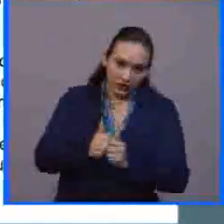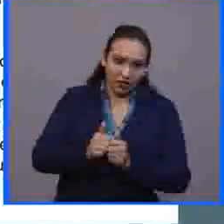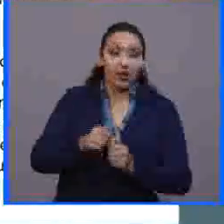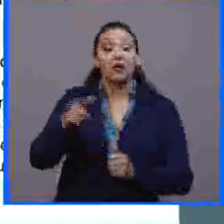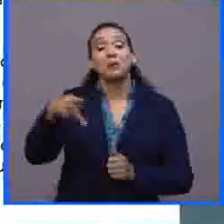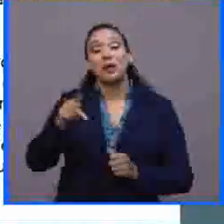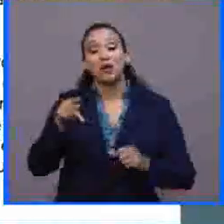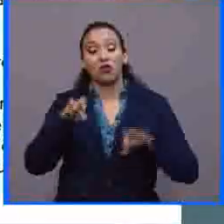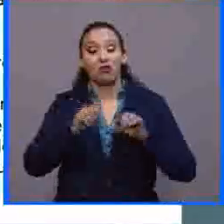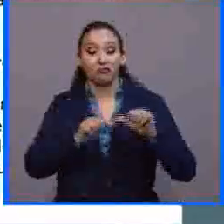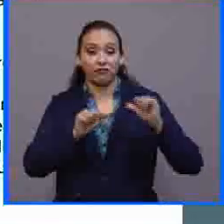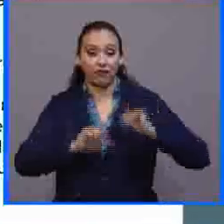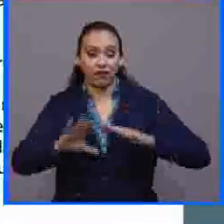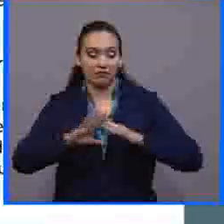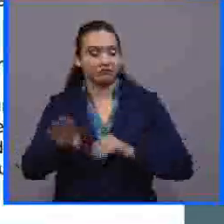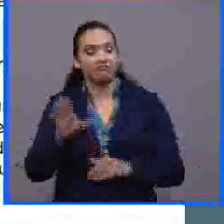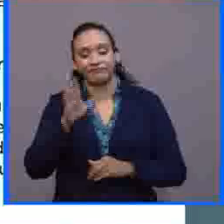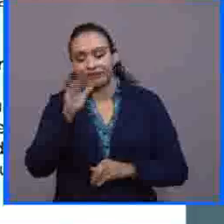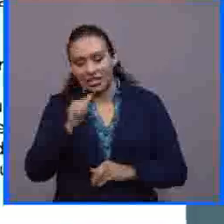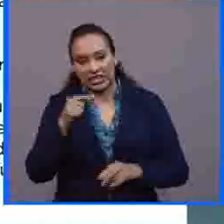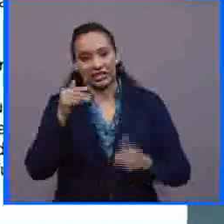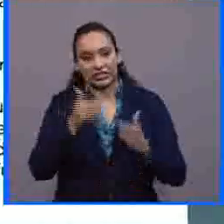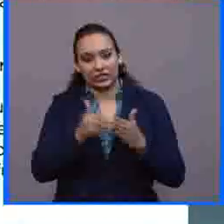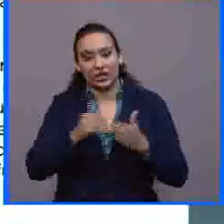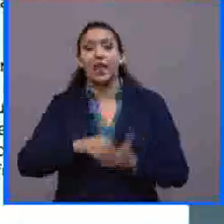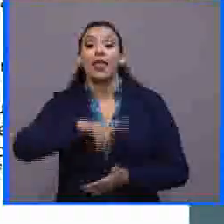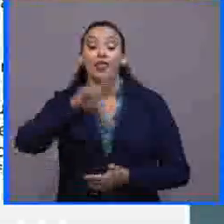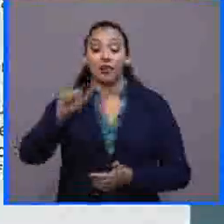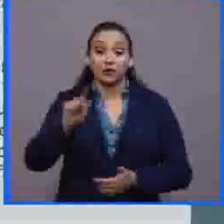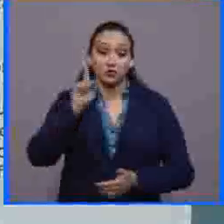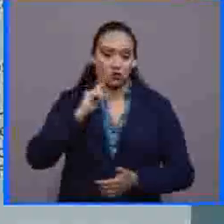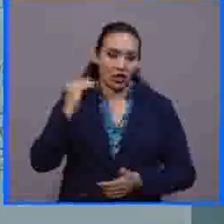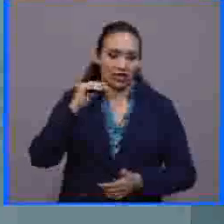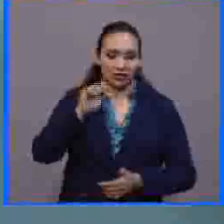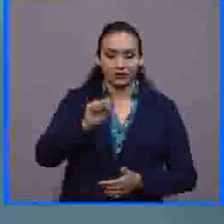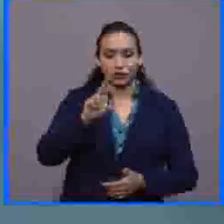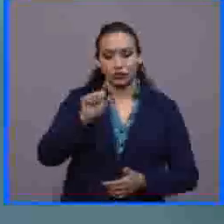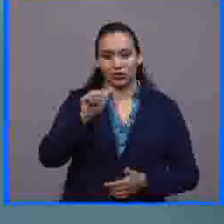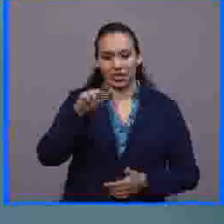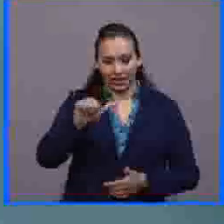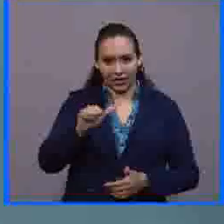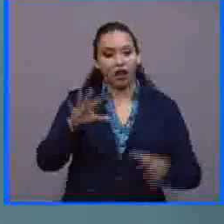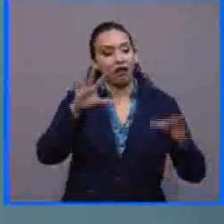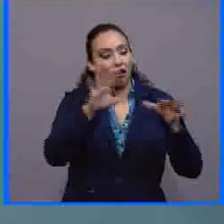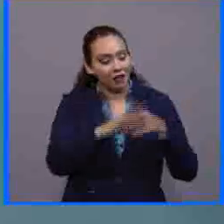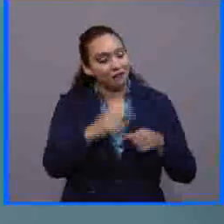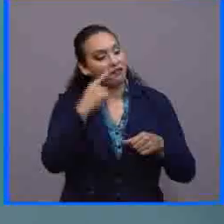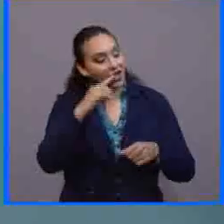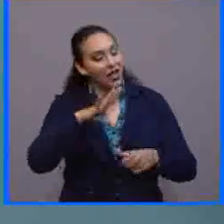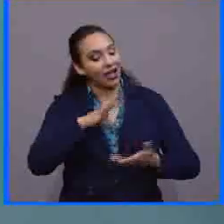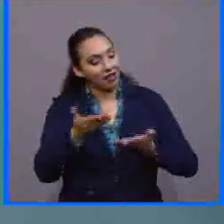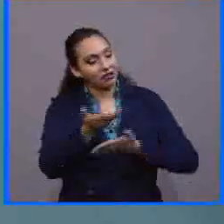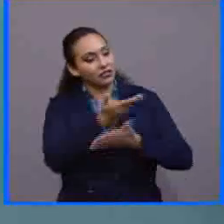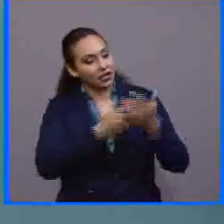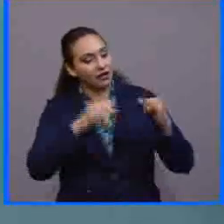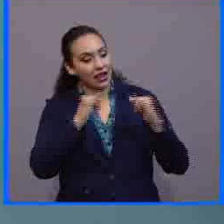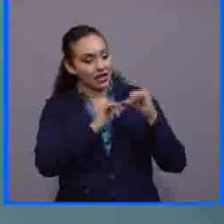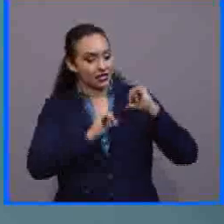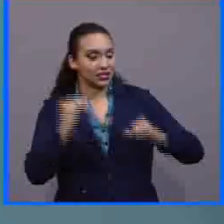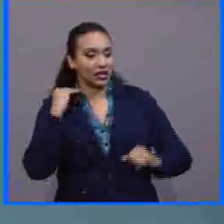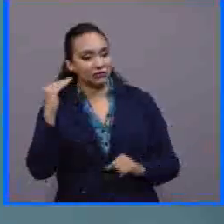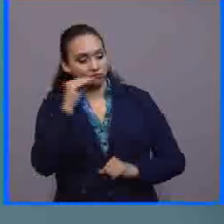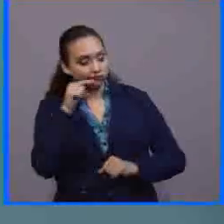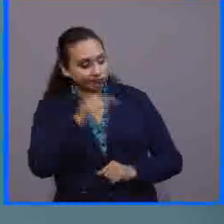hasta que intervino la asesora jurídica Susana Ángeles Velázquez, quien le explicó los servicios que presta la Defensoría